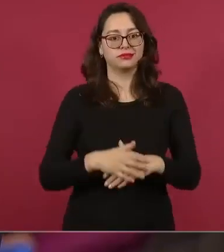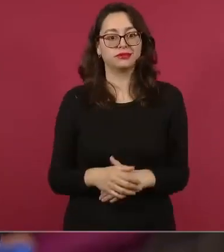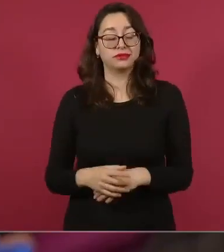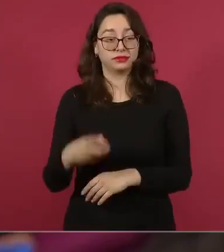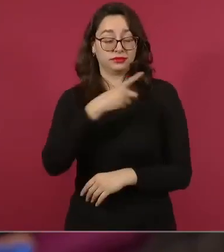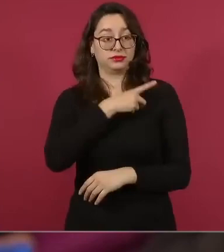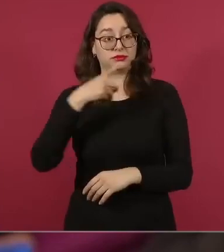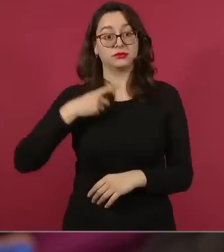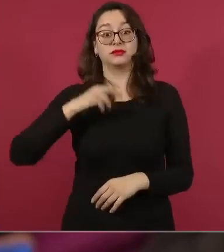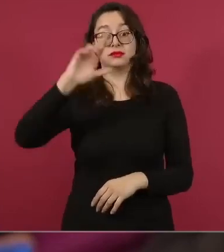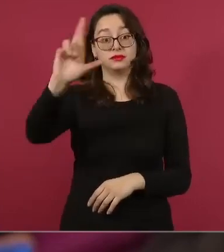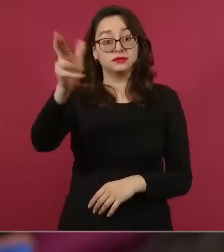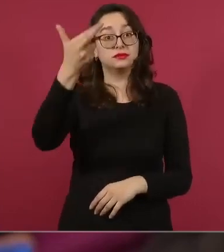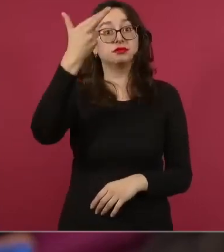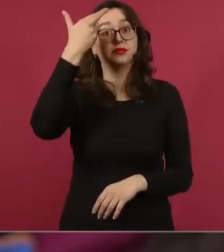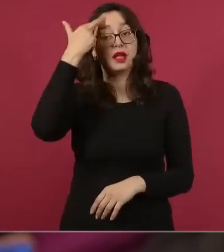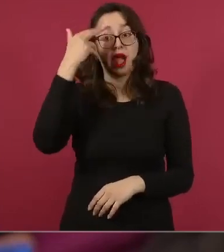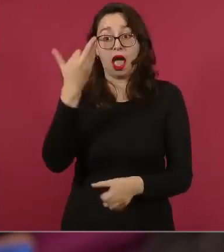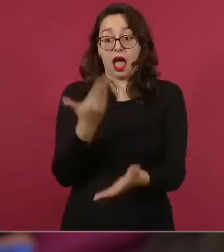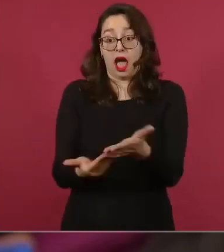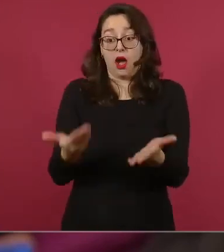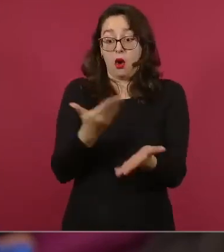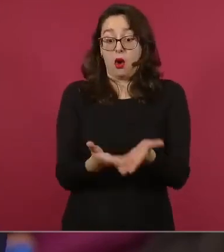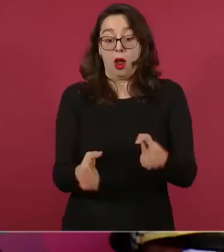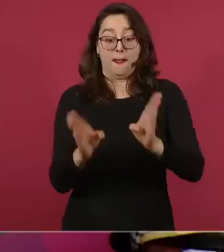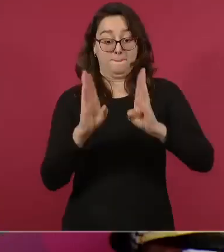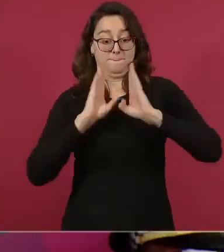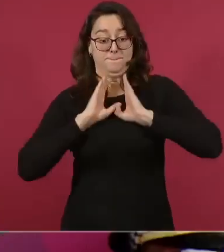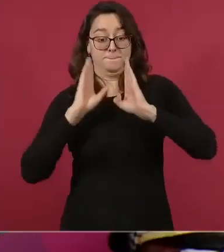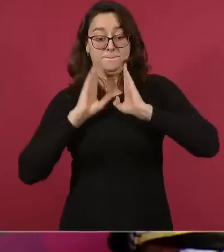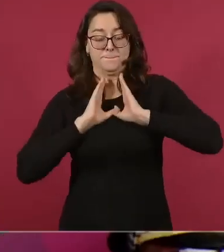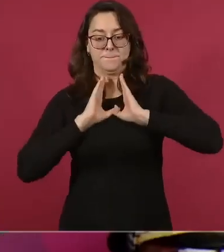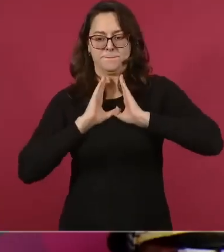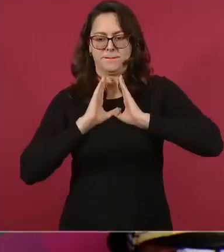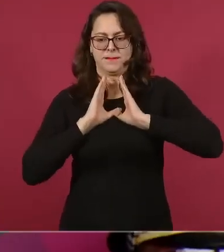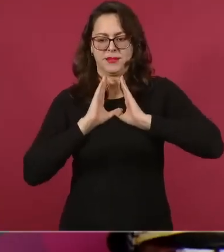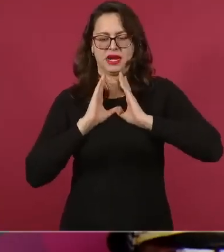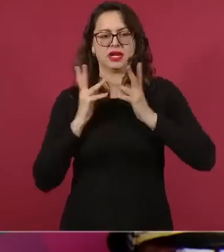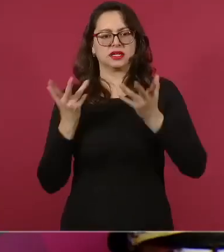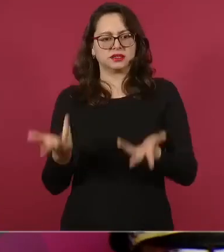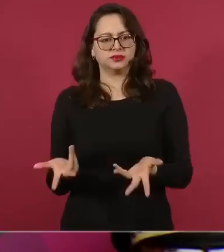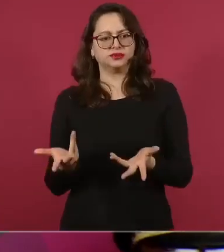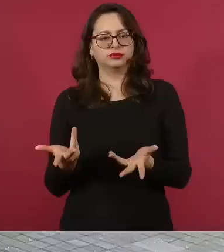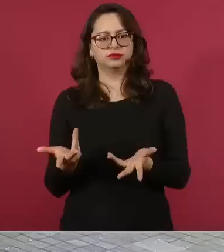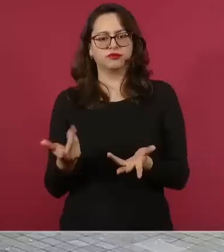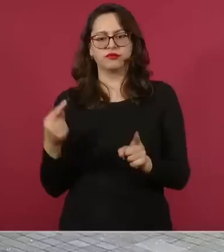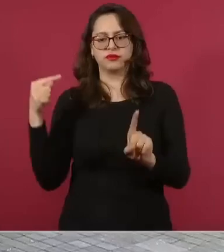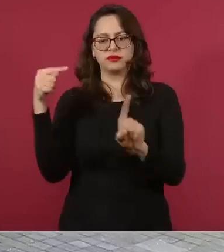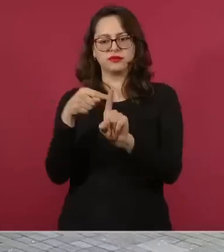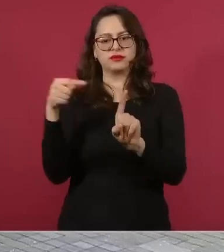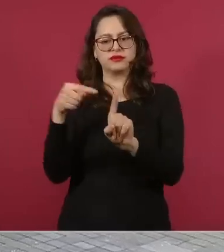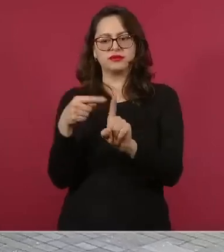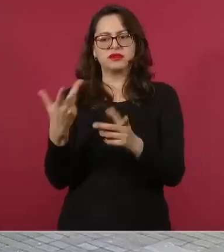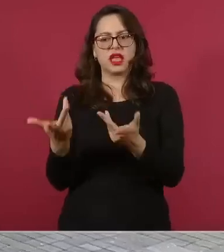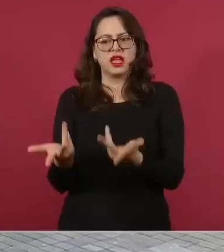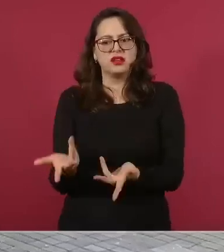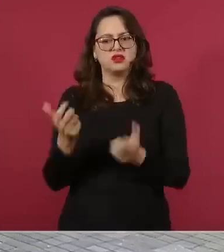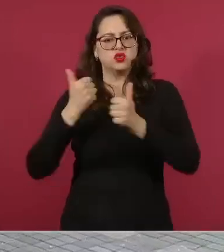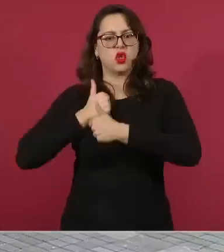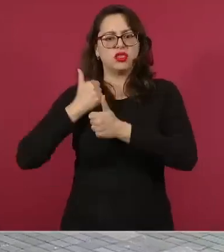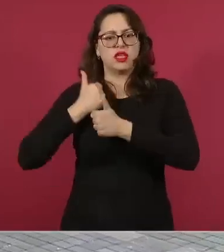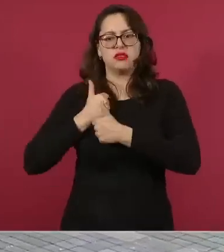actual ejército nació al llamado del gobernador Venustiano Carranza